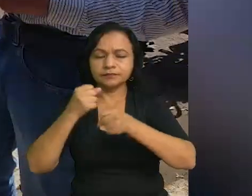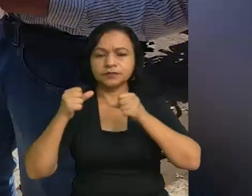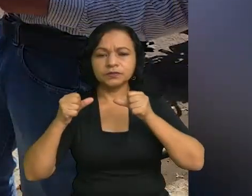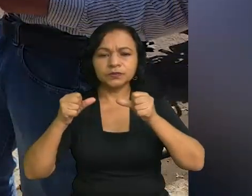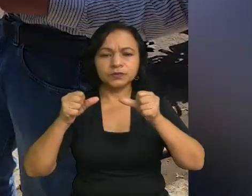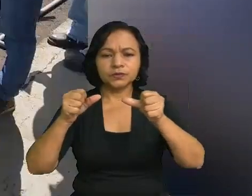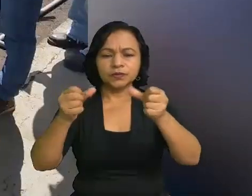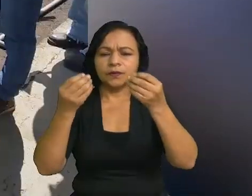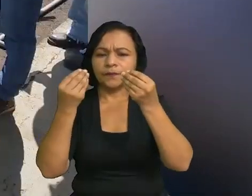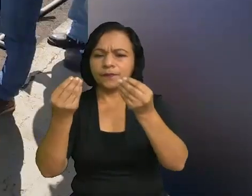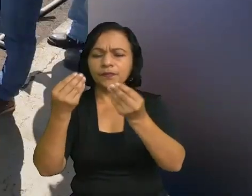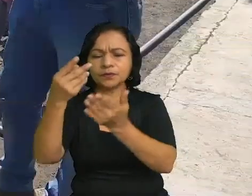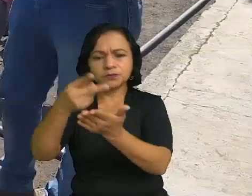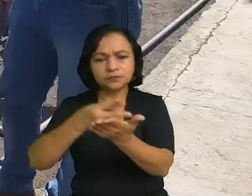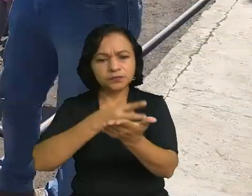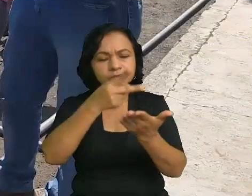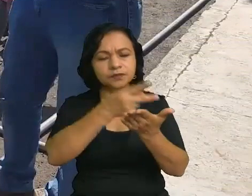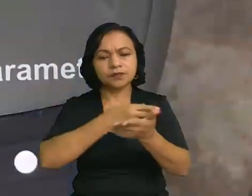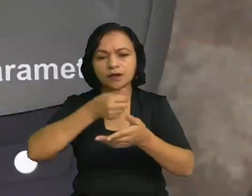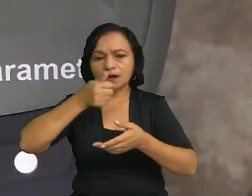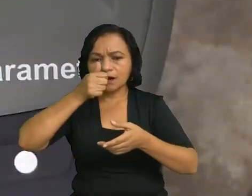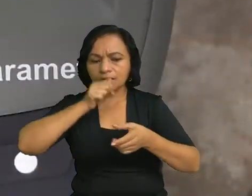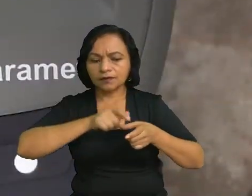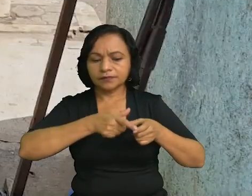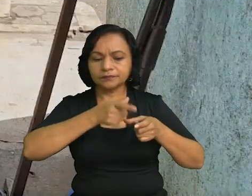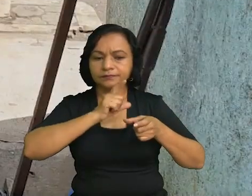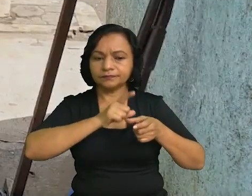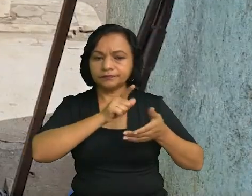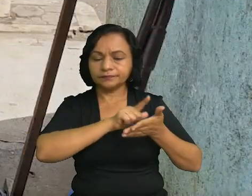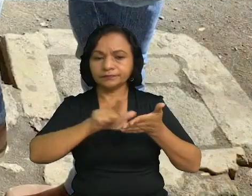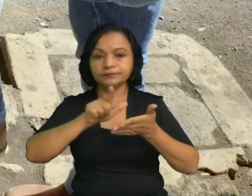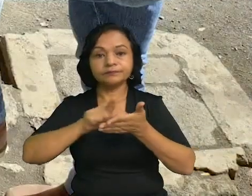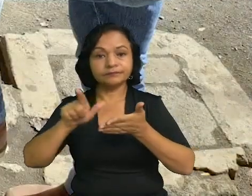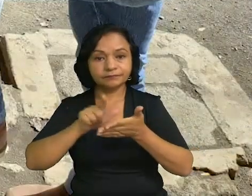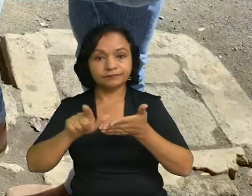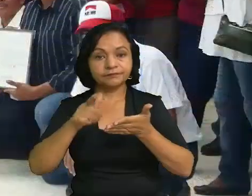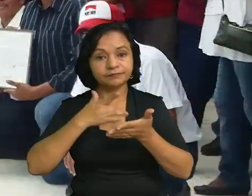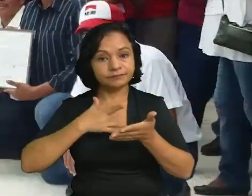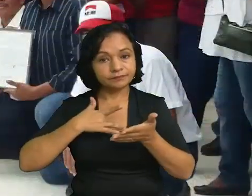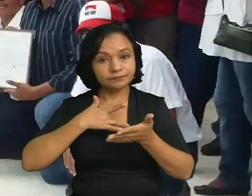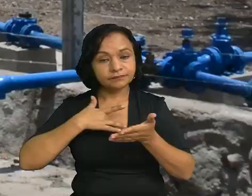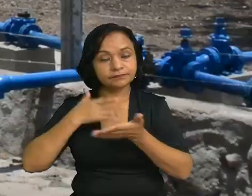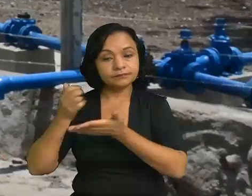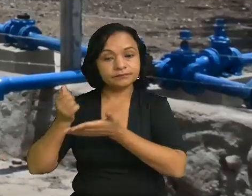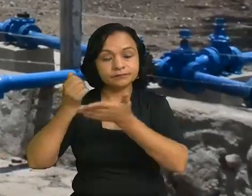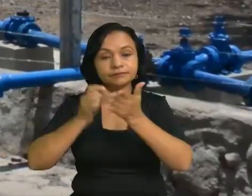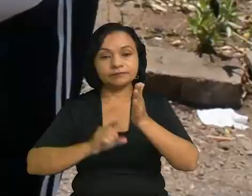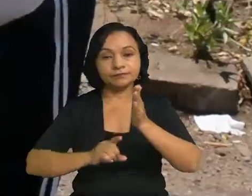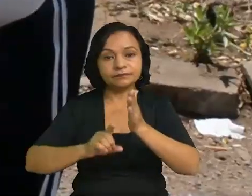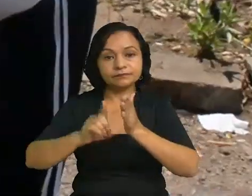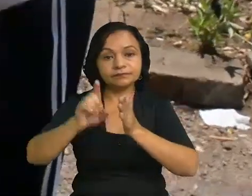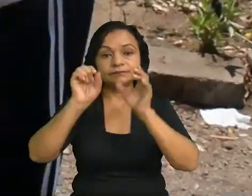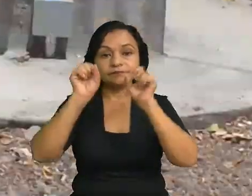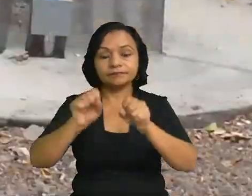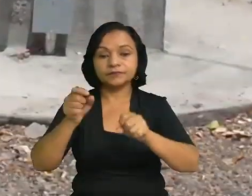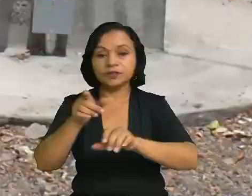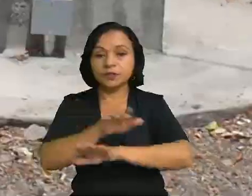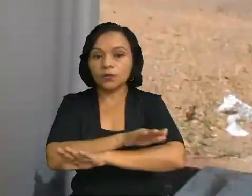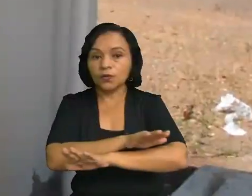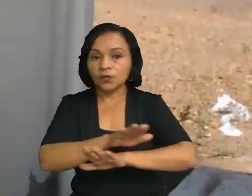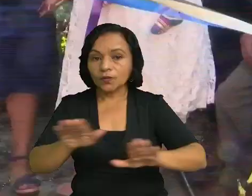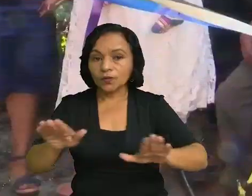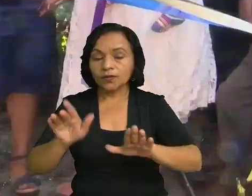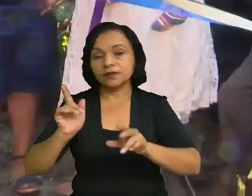una gran cantidad de proyectos de agua potable saneamiento e higiene que permitirán avanzar para lograr el cierre de la brecha